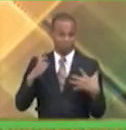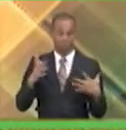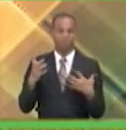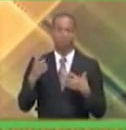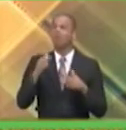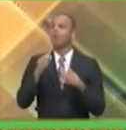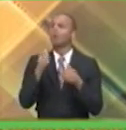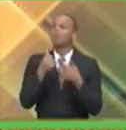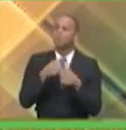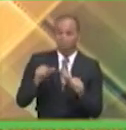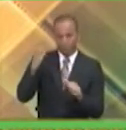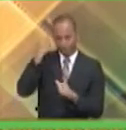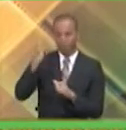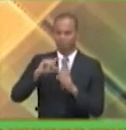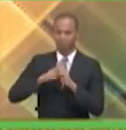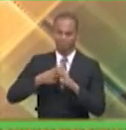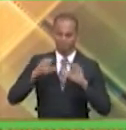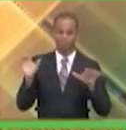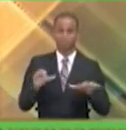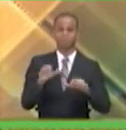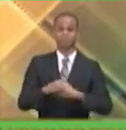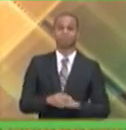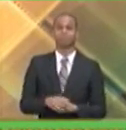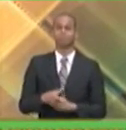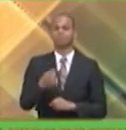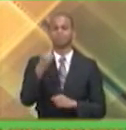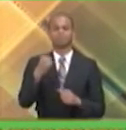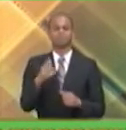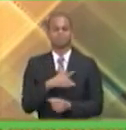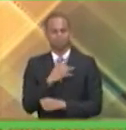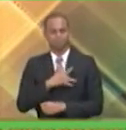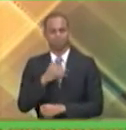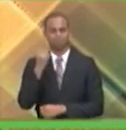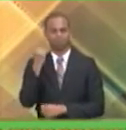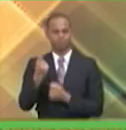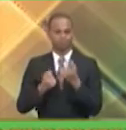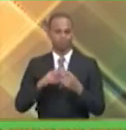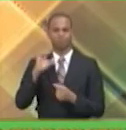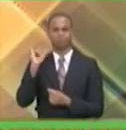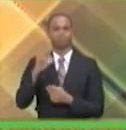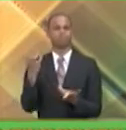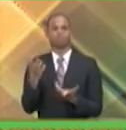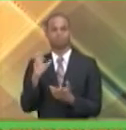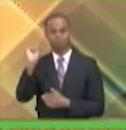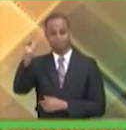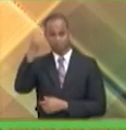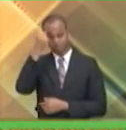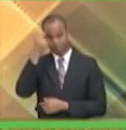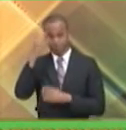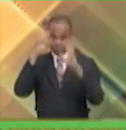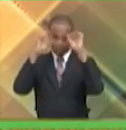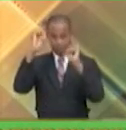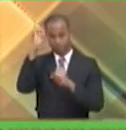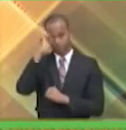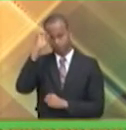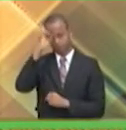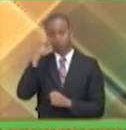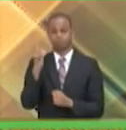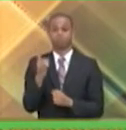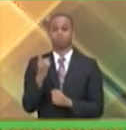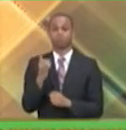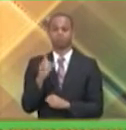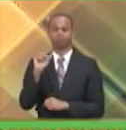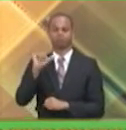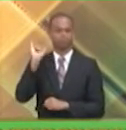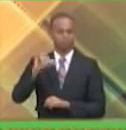cualquier otra iniciativa que pueda haber por ahí. Hay una gran sensibilidad desde el gobierno del presidente Danilo Medina,